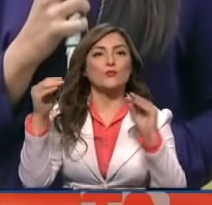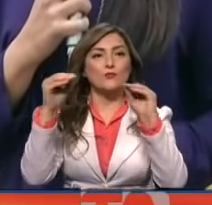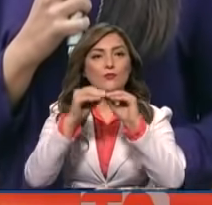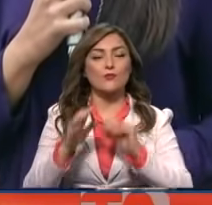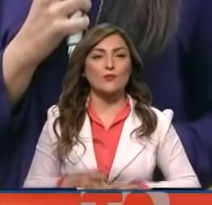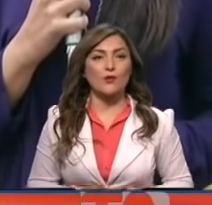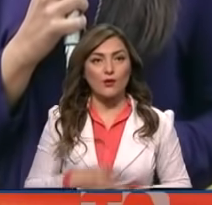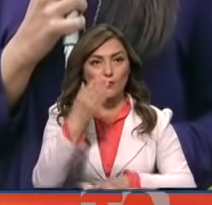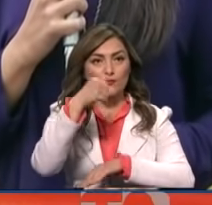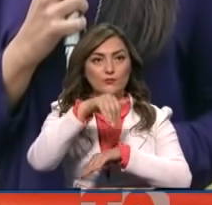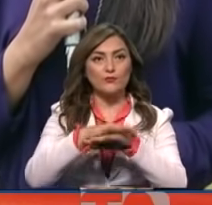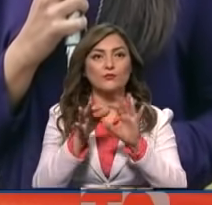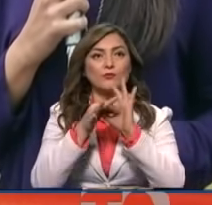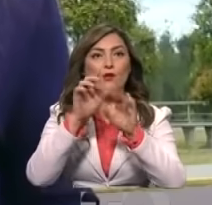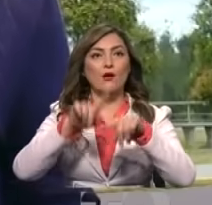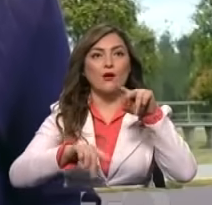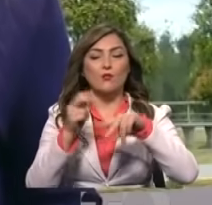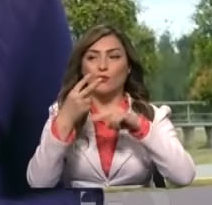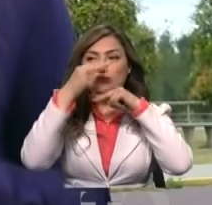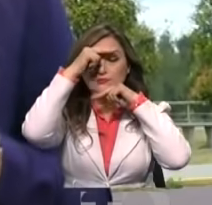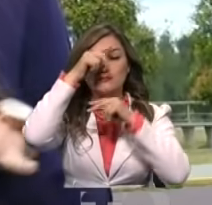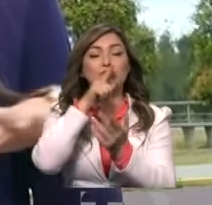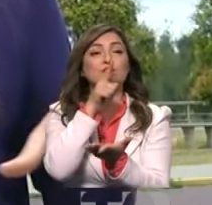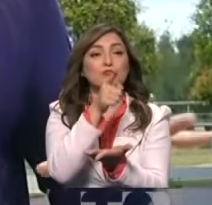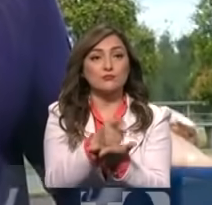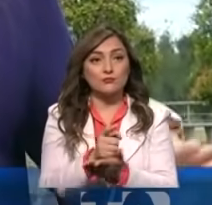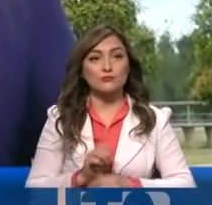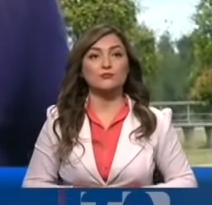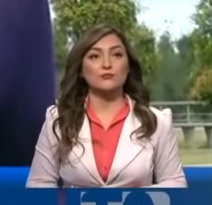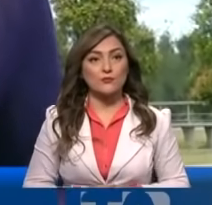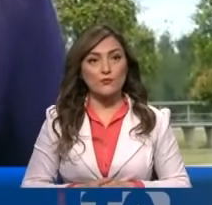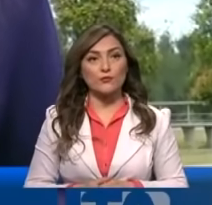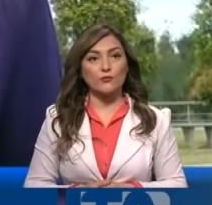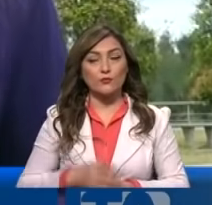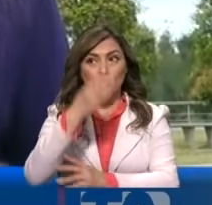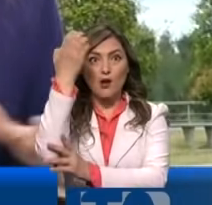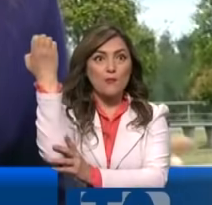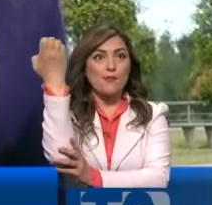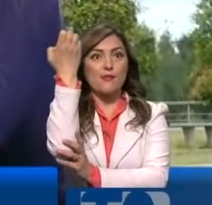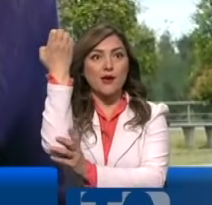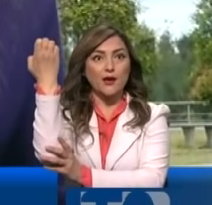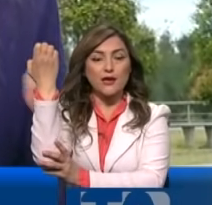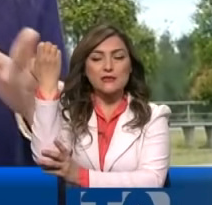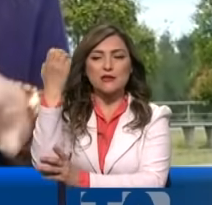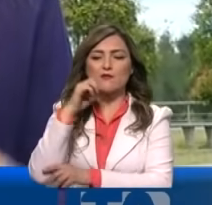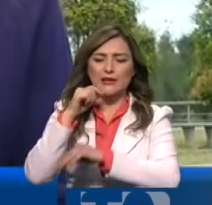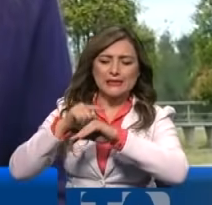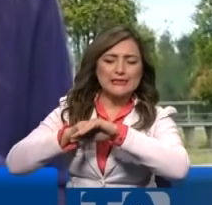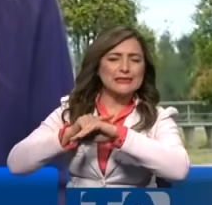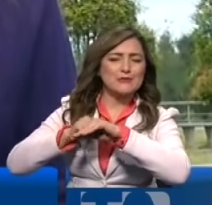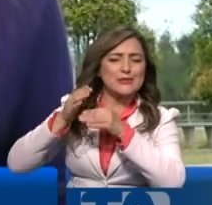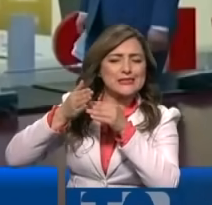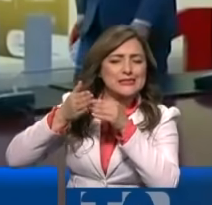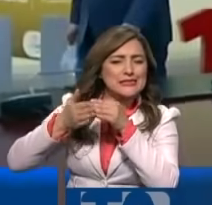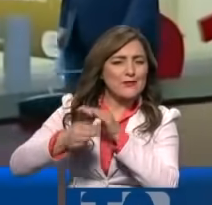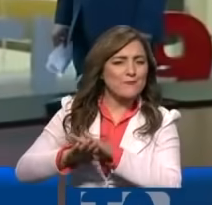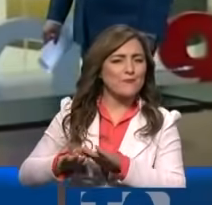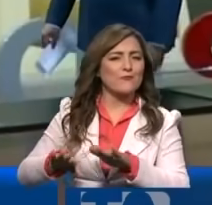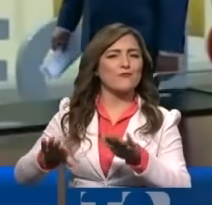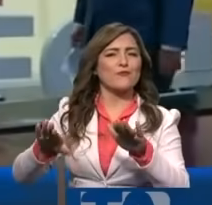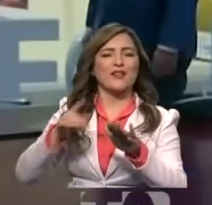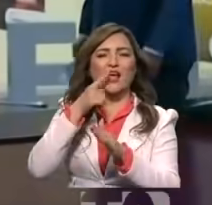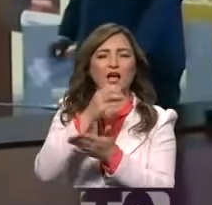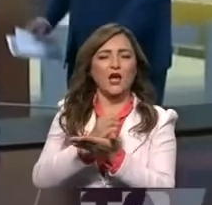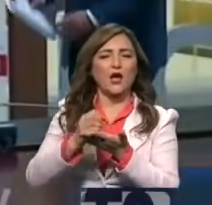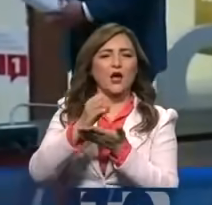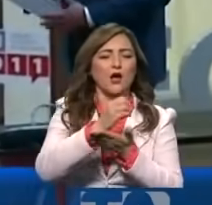Buenas tardes, compañeras, amigos televidentes. Así es, a horas de que concluya el estado de excepción en la provincia del Oro y en la ciudad de Guayaquil, el COE